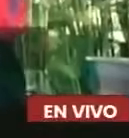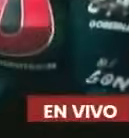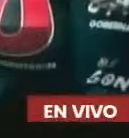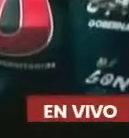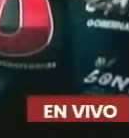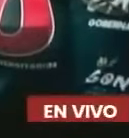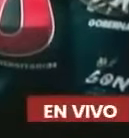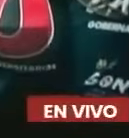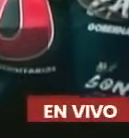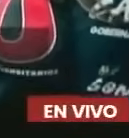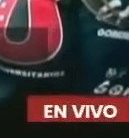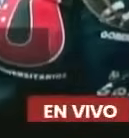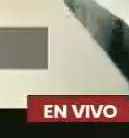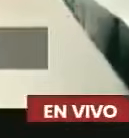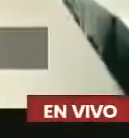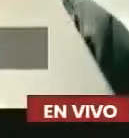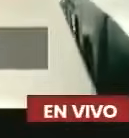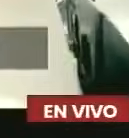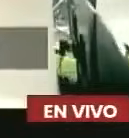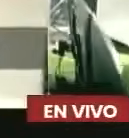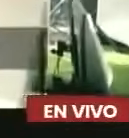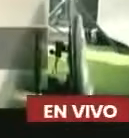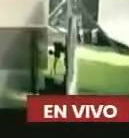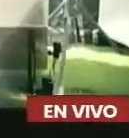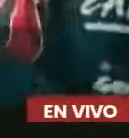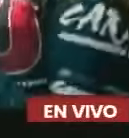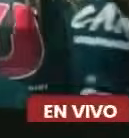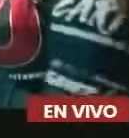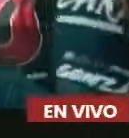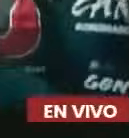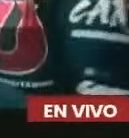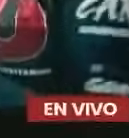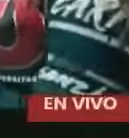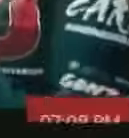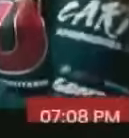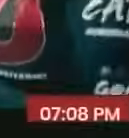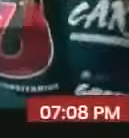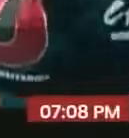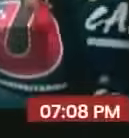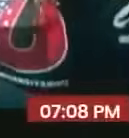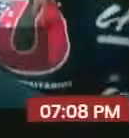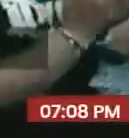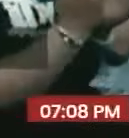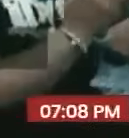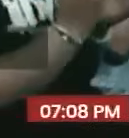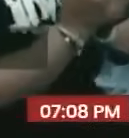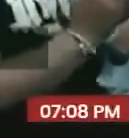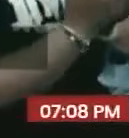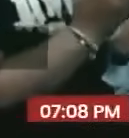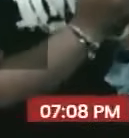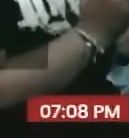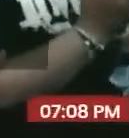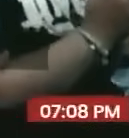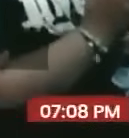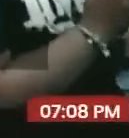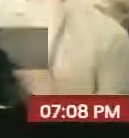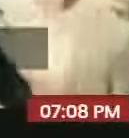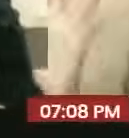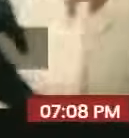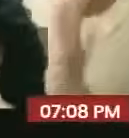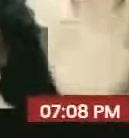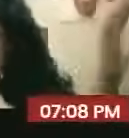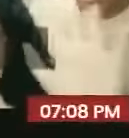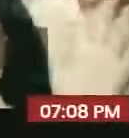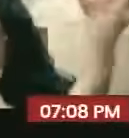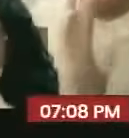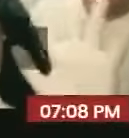a Venezuela no se amenaza, a Venezuela se respeta. Y Venezuela se hará respetar en las calles, en